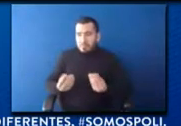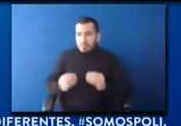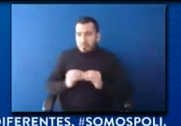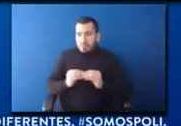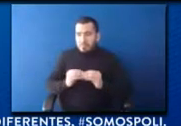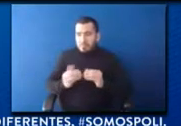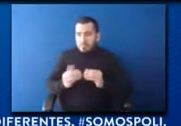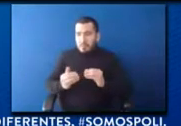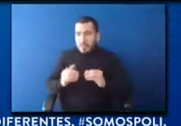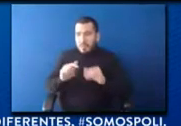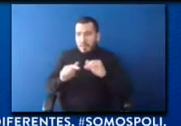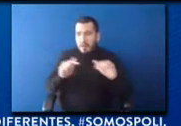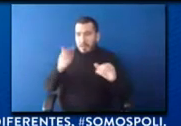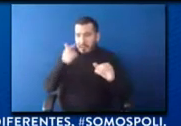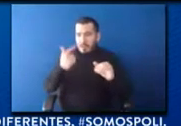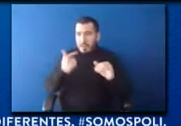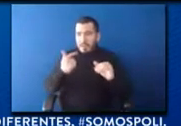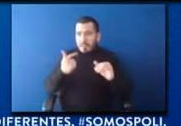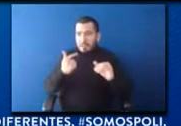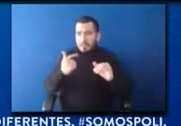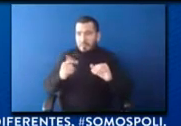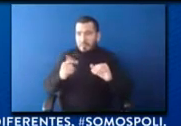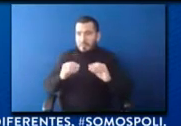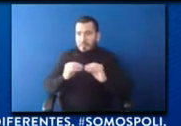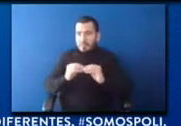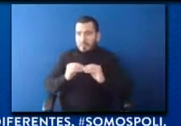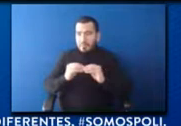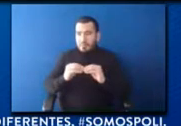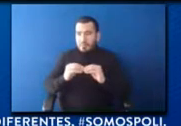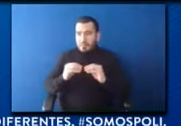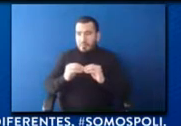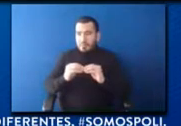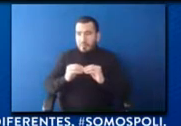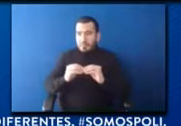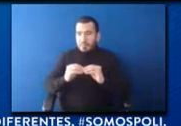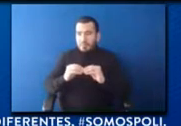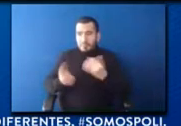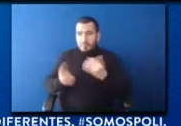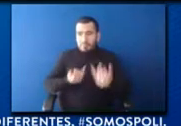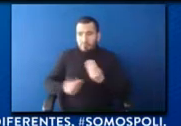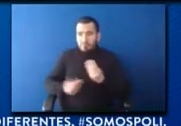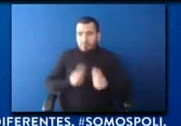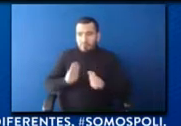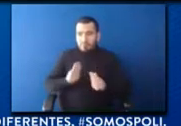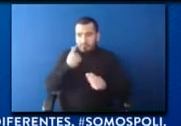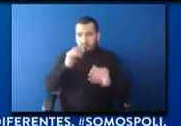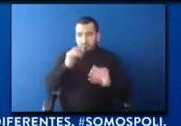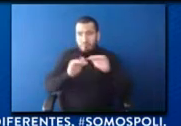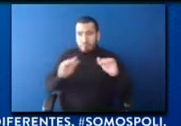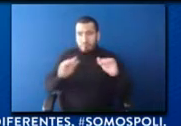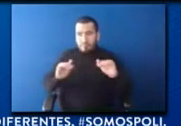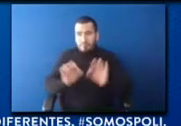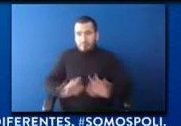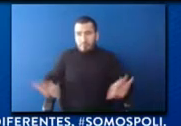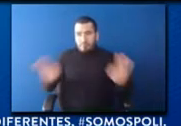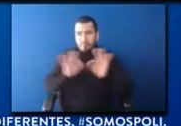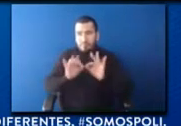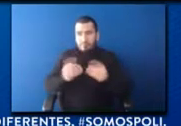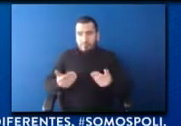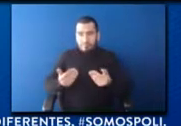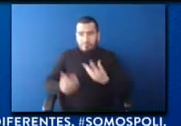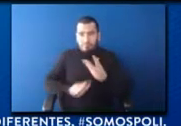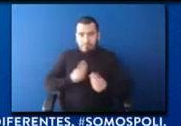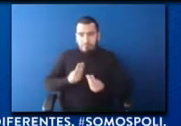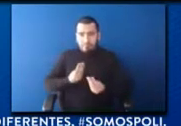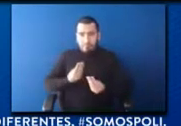teléfono y le hago una transferencia. Y así tenemos la necesidad de ir haciendo cambios y haciendo realidad todo esto que nosotros estamos viendo. Ah,